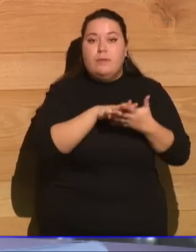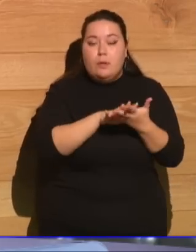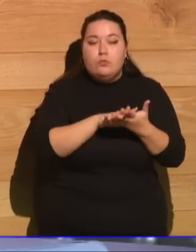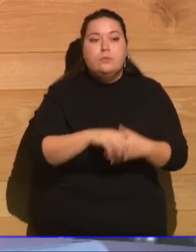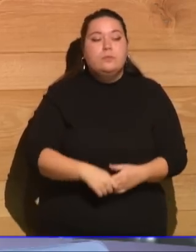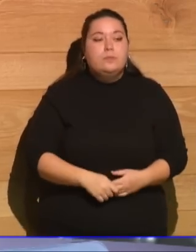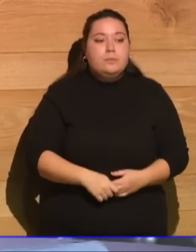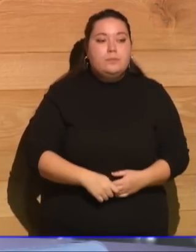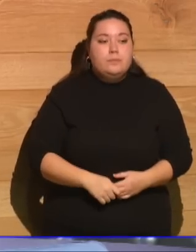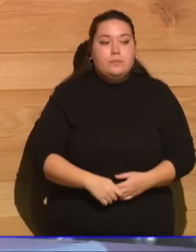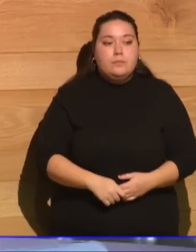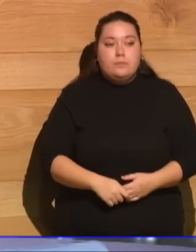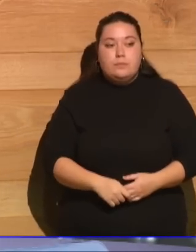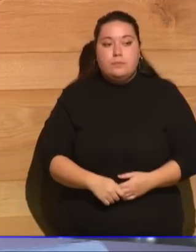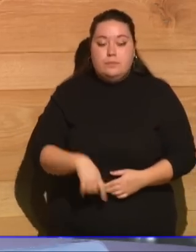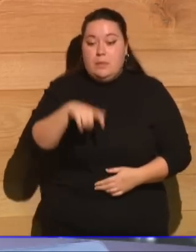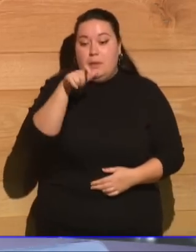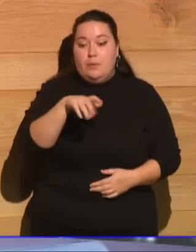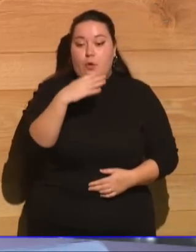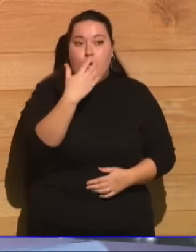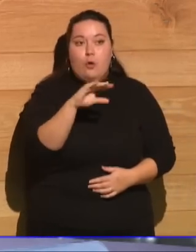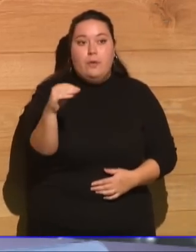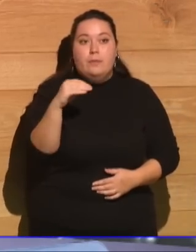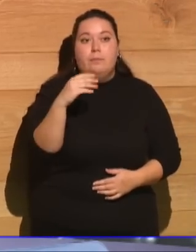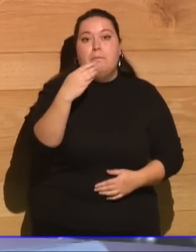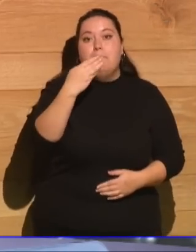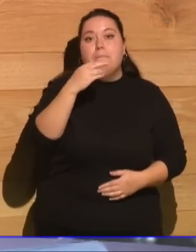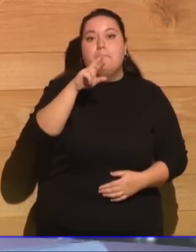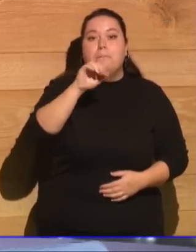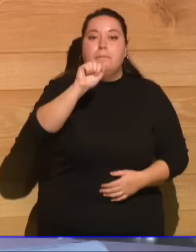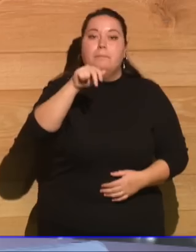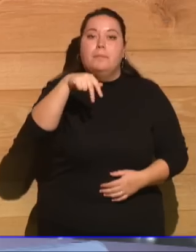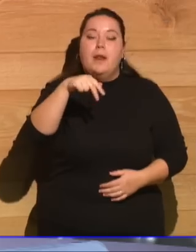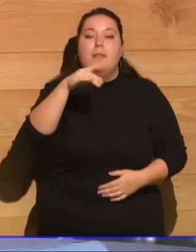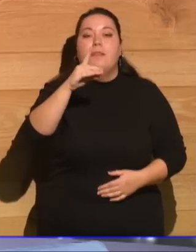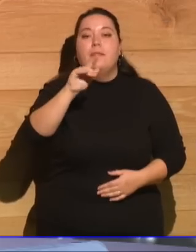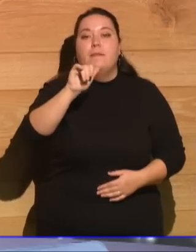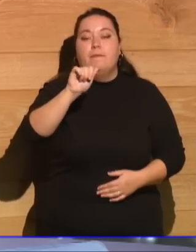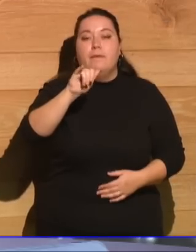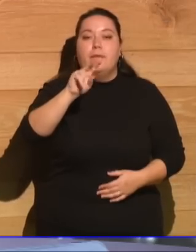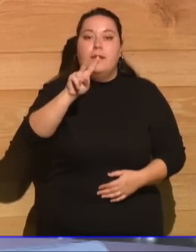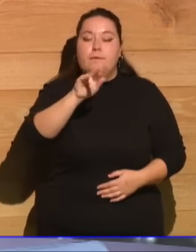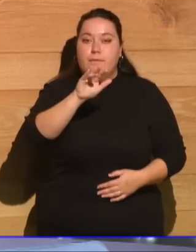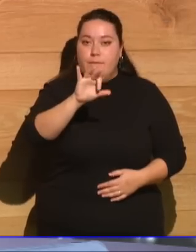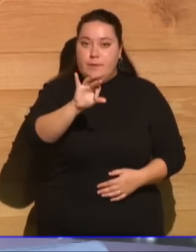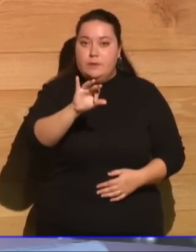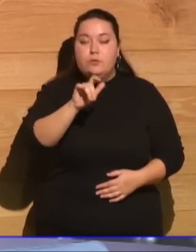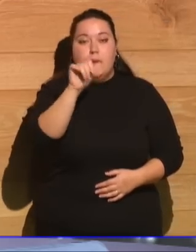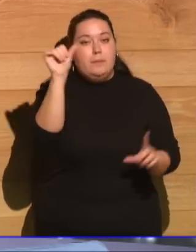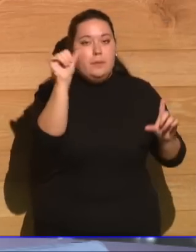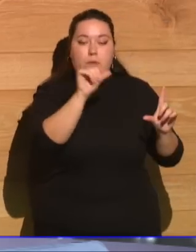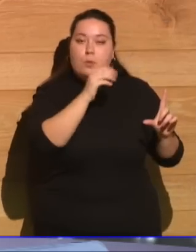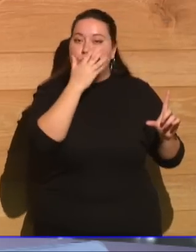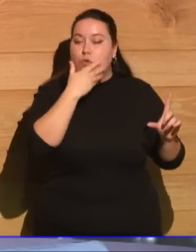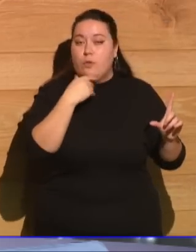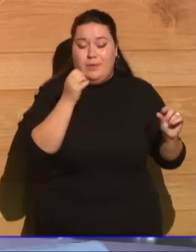haya que poner aquí, las del joven Brad Davis, que, como todo el mundo sabe, es una película muy conocida incluso entre